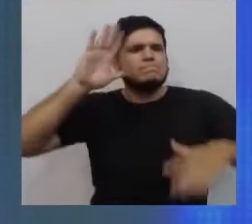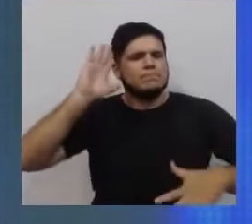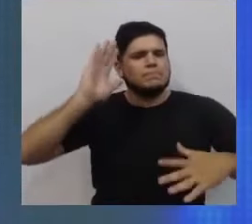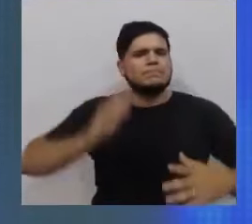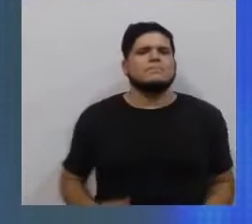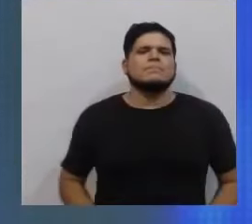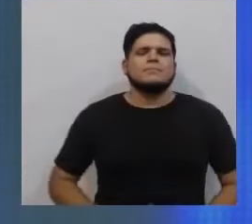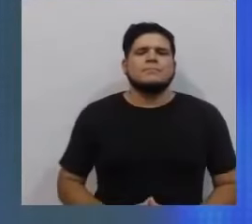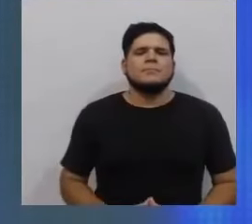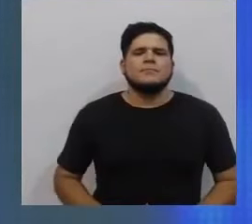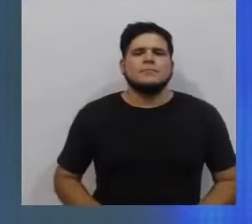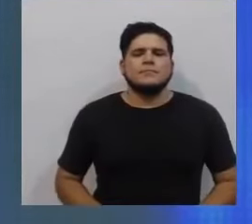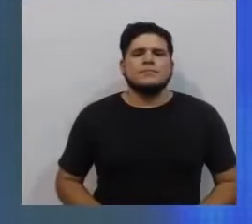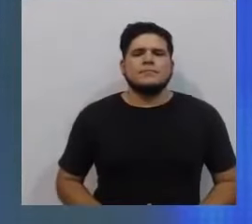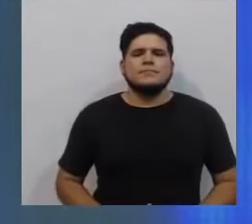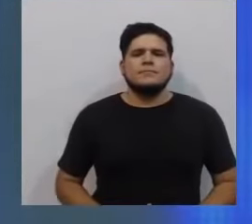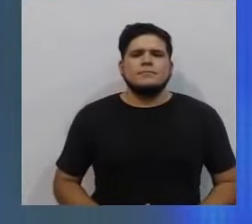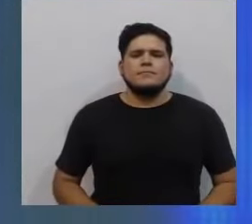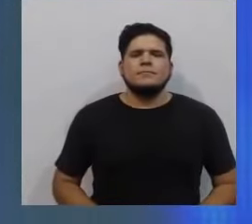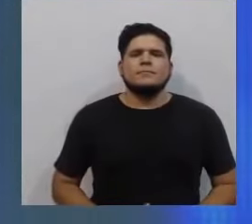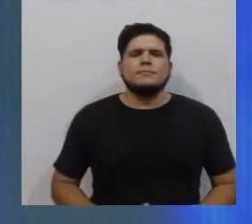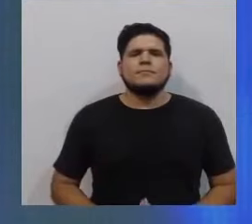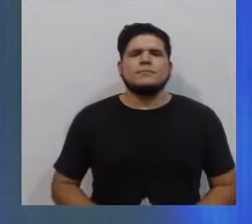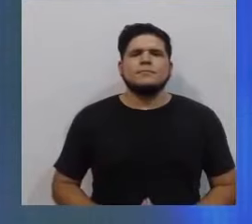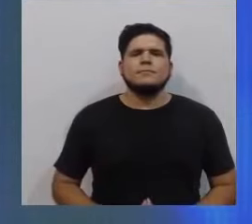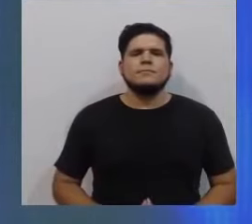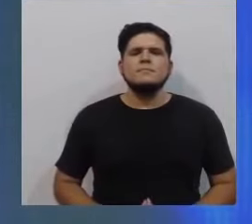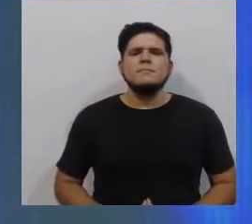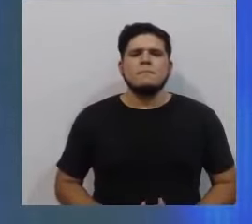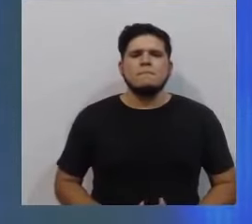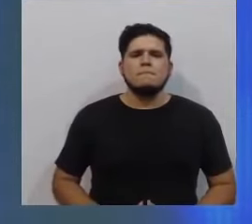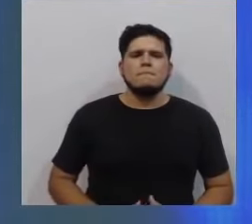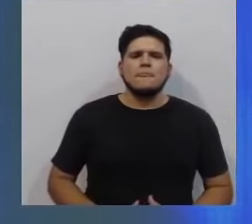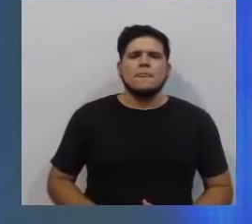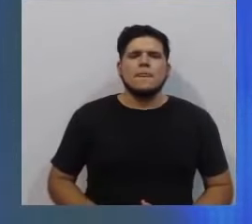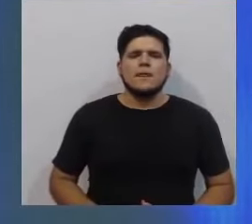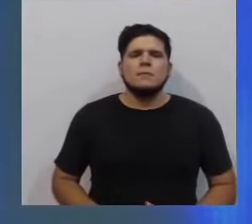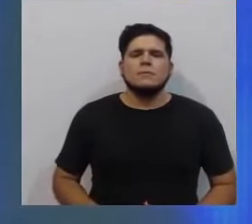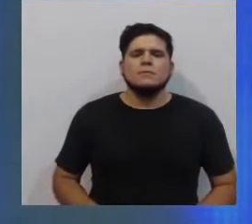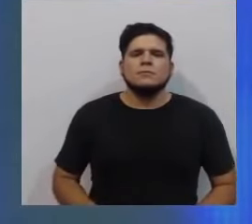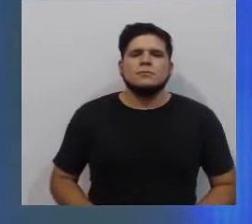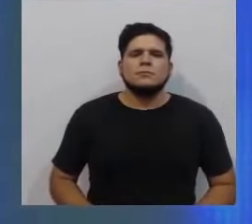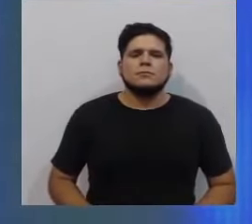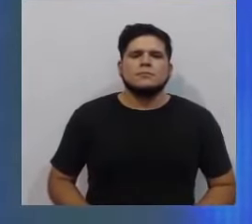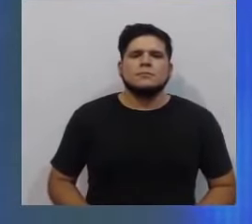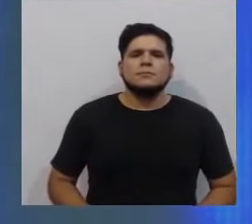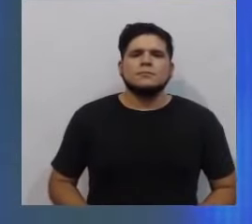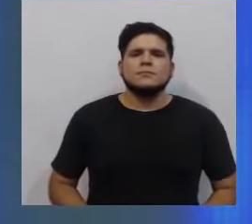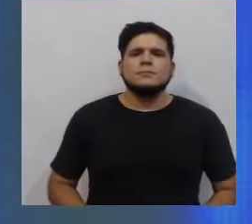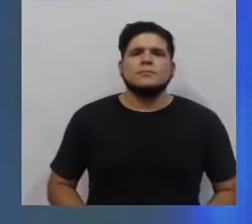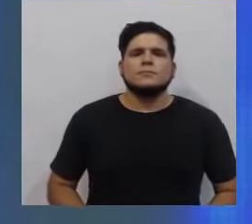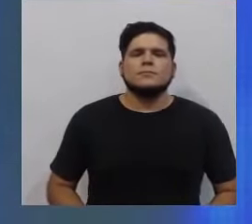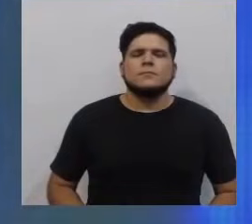fíjense la situación de nehemías si usted mira un poco el contexto de él era el copero del